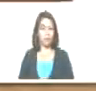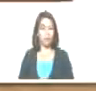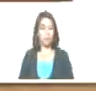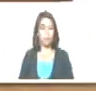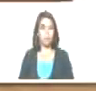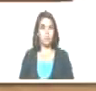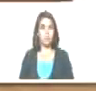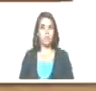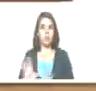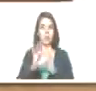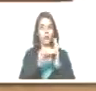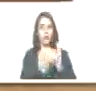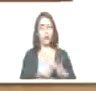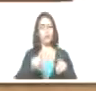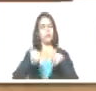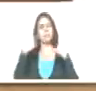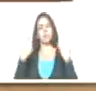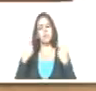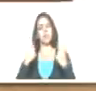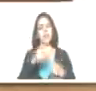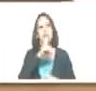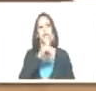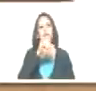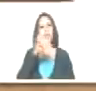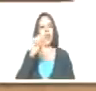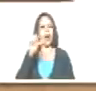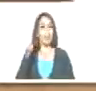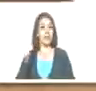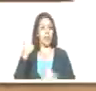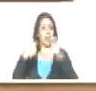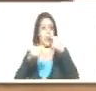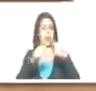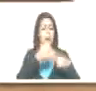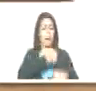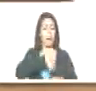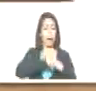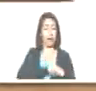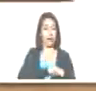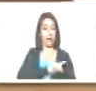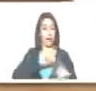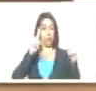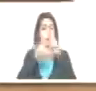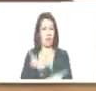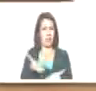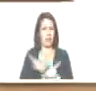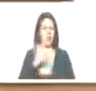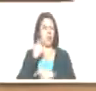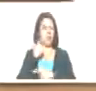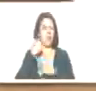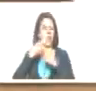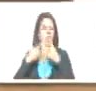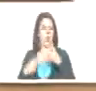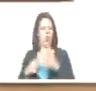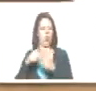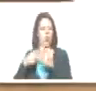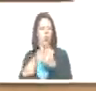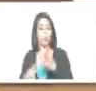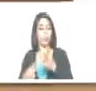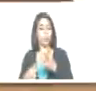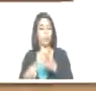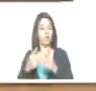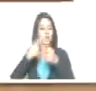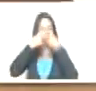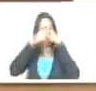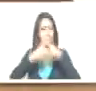quiebre de la empresa Viasa para vendérsela a los españoles y convertirla en chatarra. Se calcula que el Estado